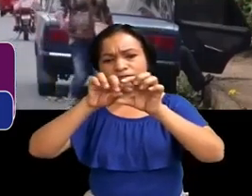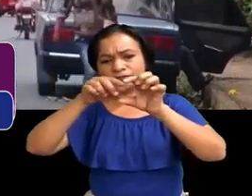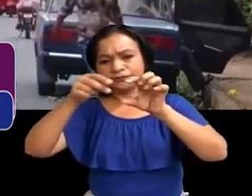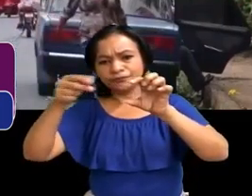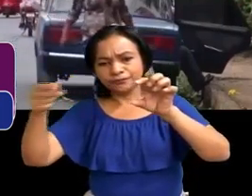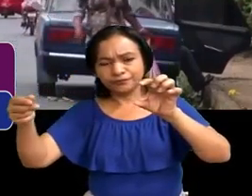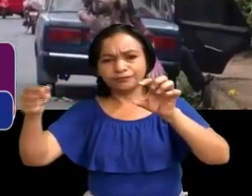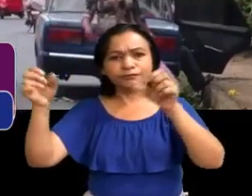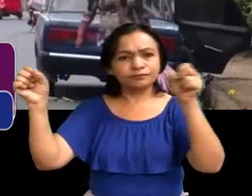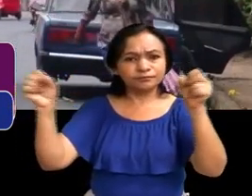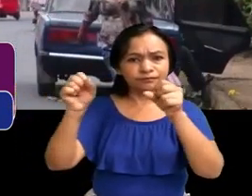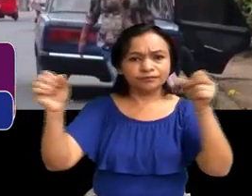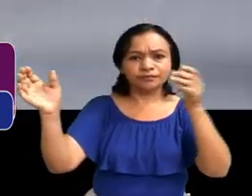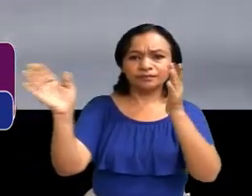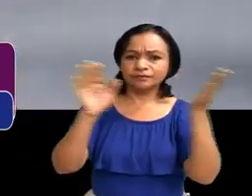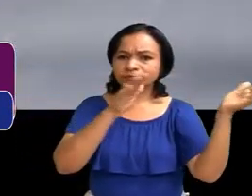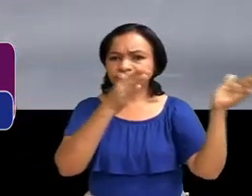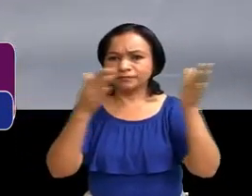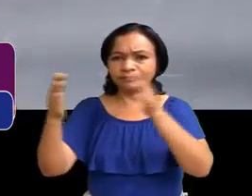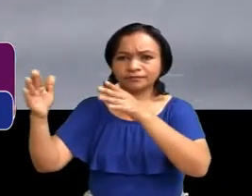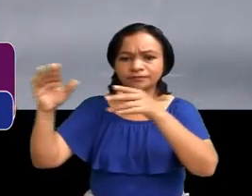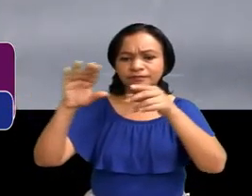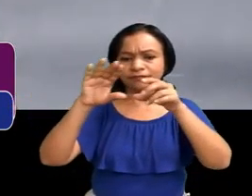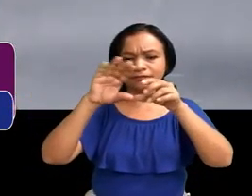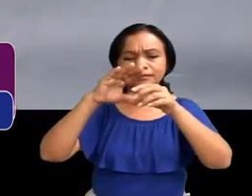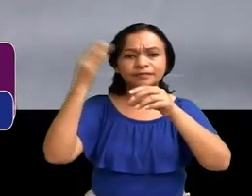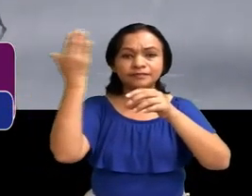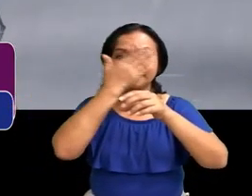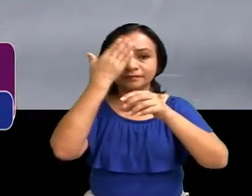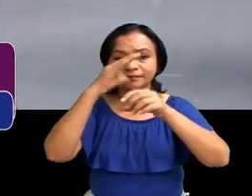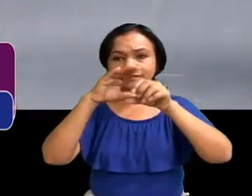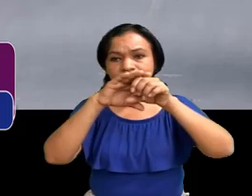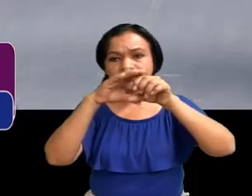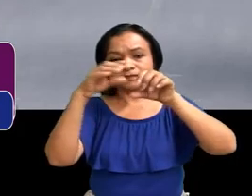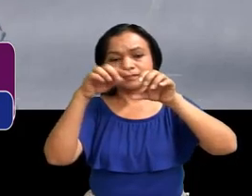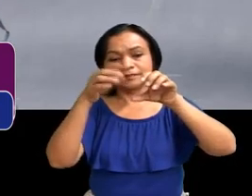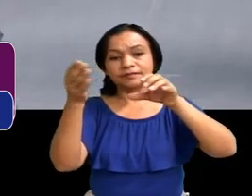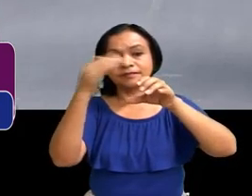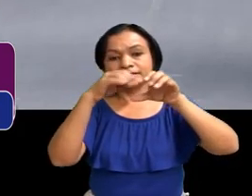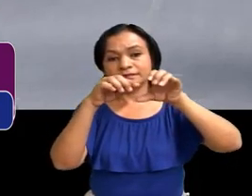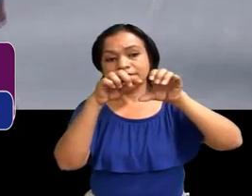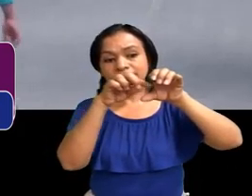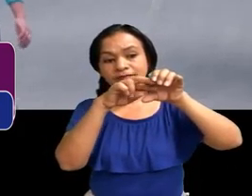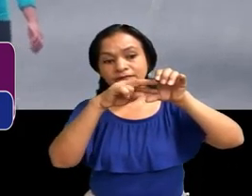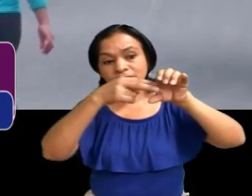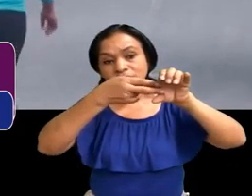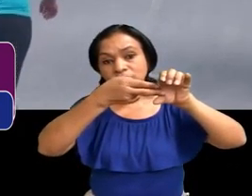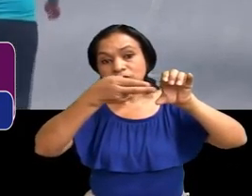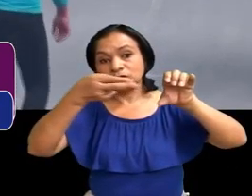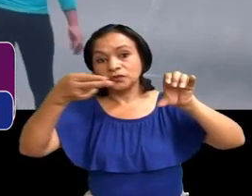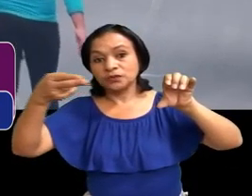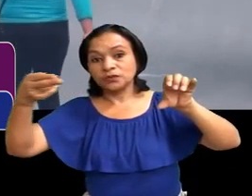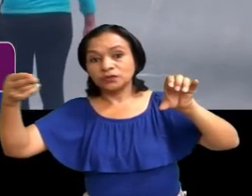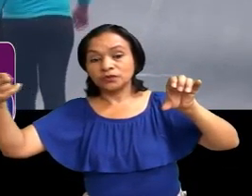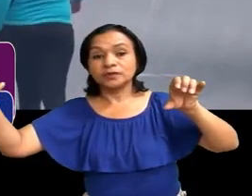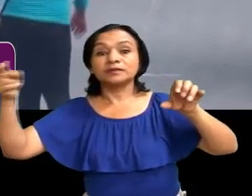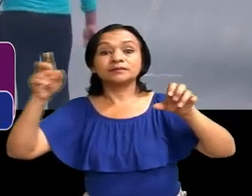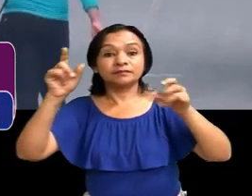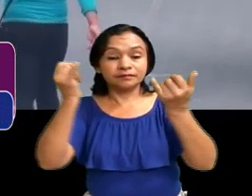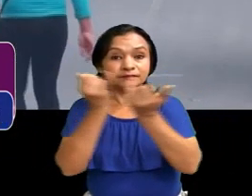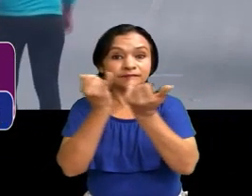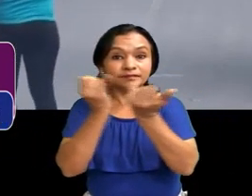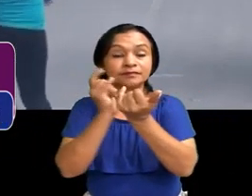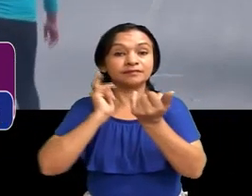descargas atmosféricas y todo, que protege las líneas y las instalaciones, en el centro va la fibra óptica. Entonces,